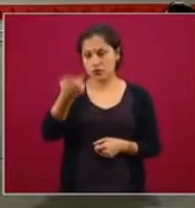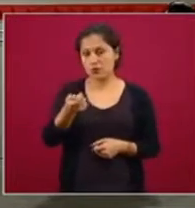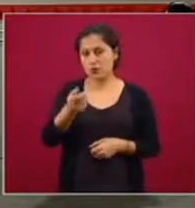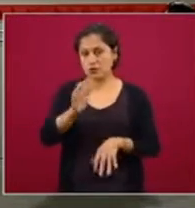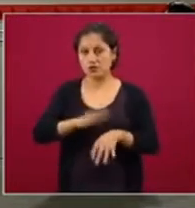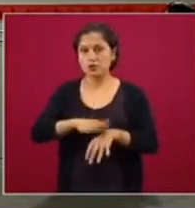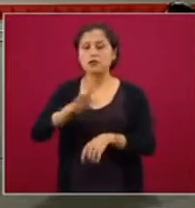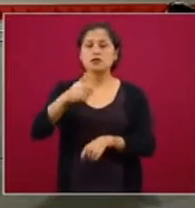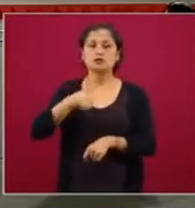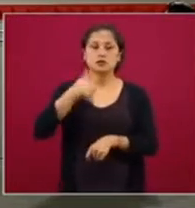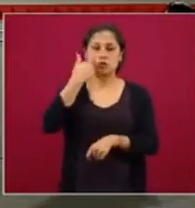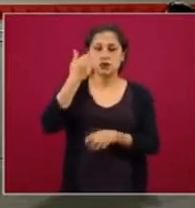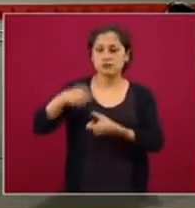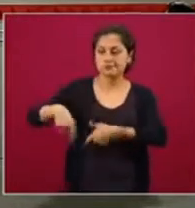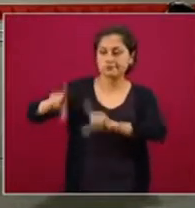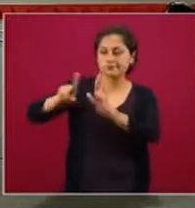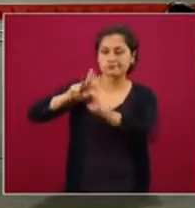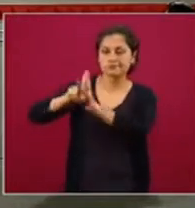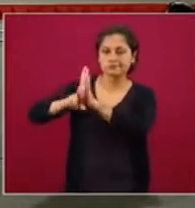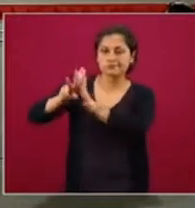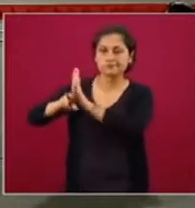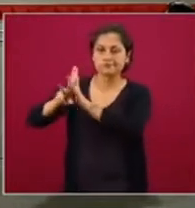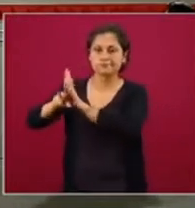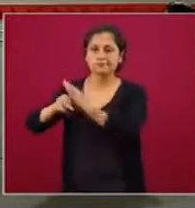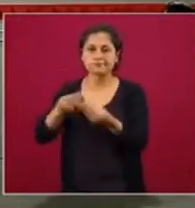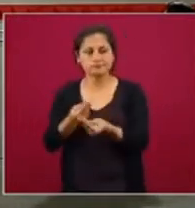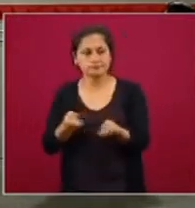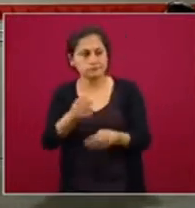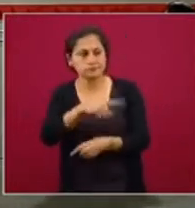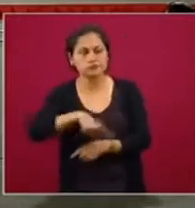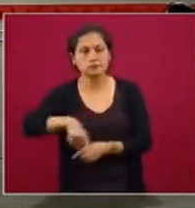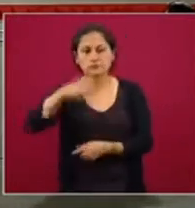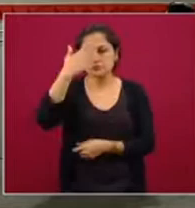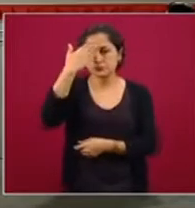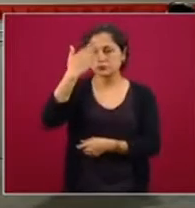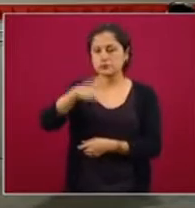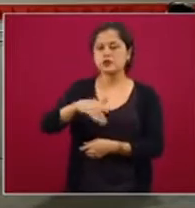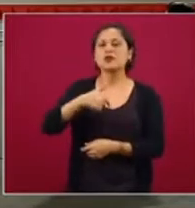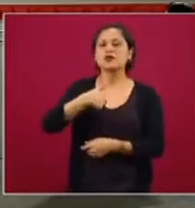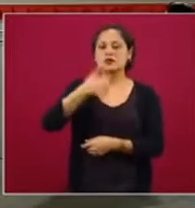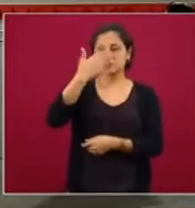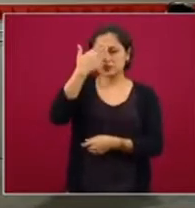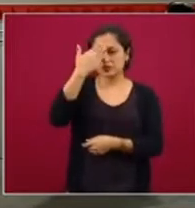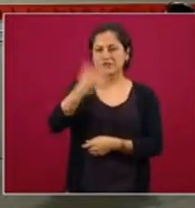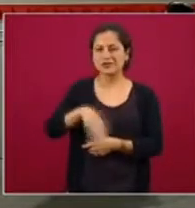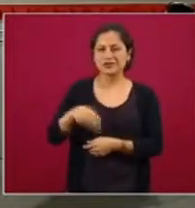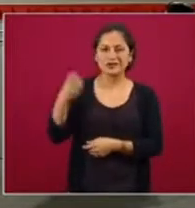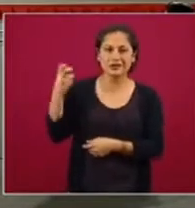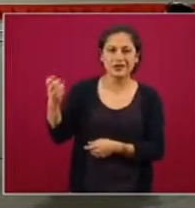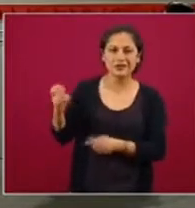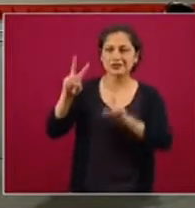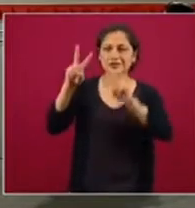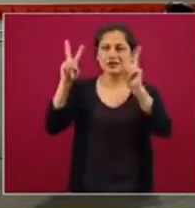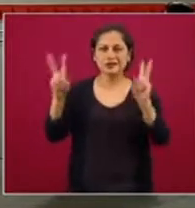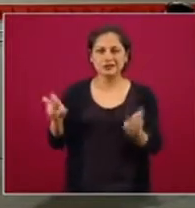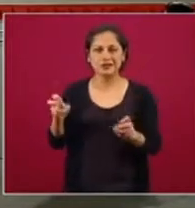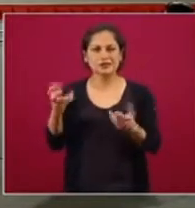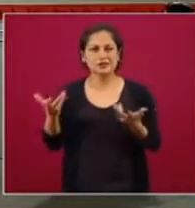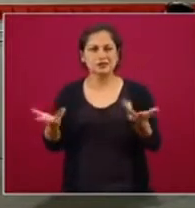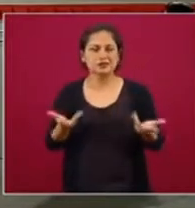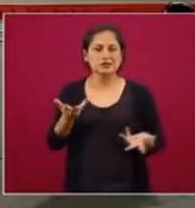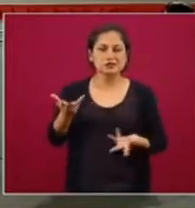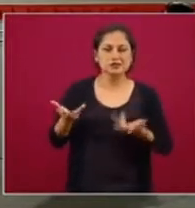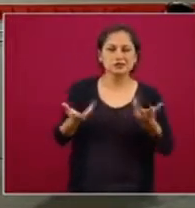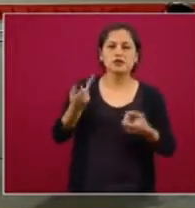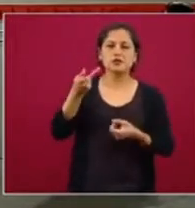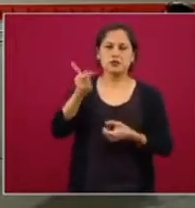con ustedes. Yo sé que a veces esto puede ser un poco árido, pero para que se motive todo el mundo a pensar en